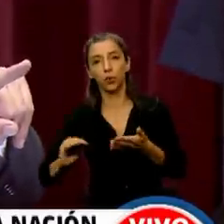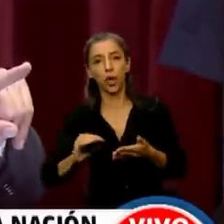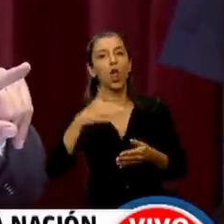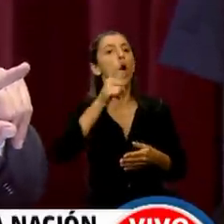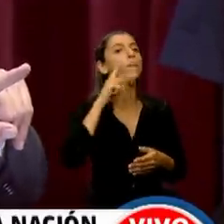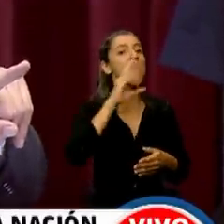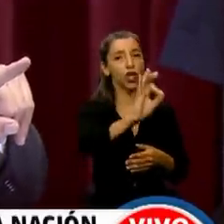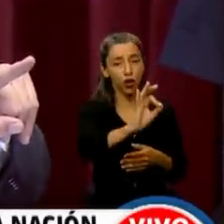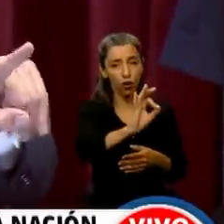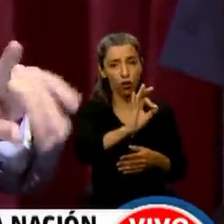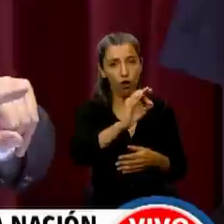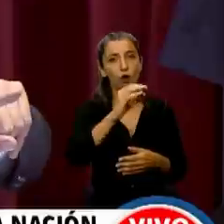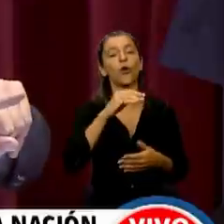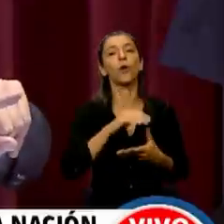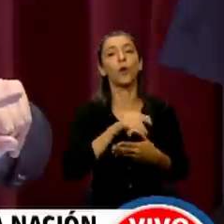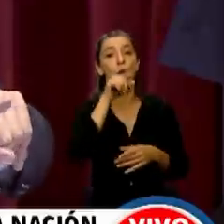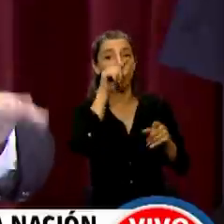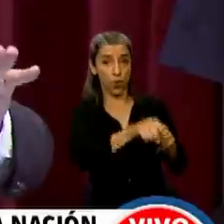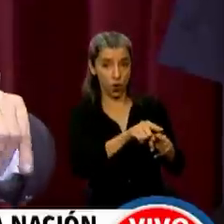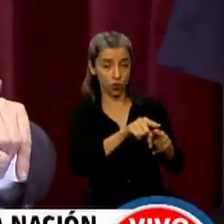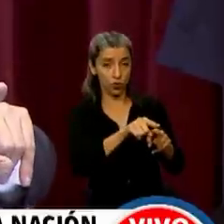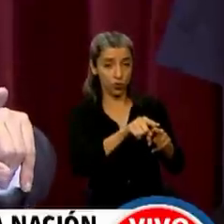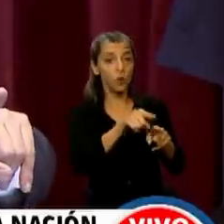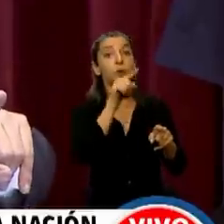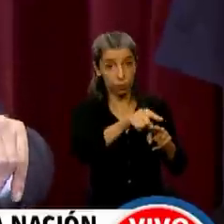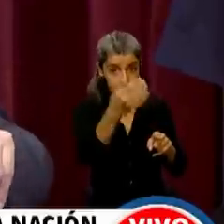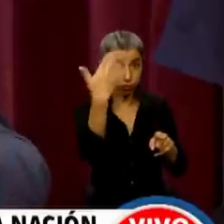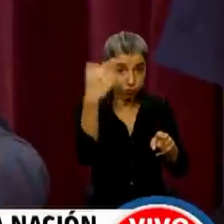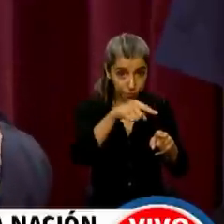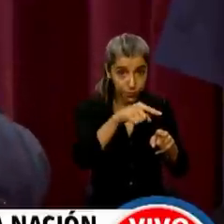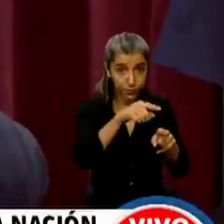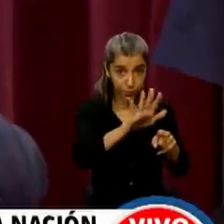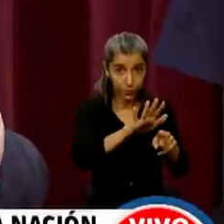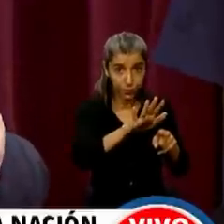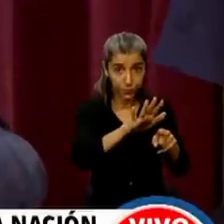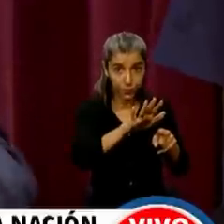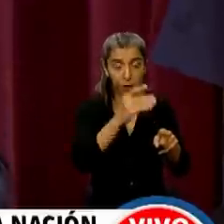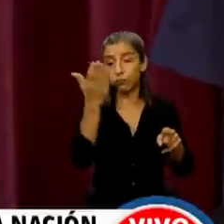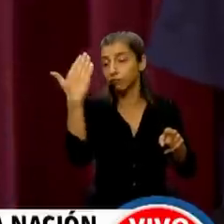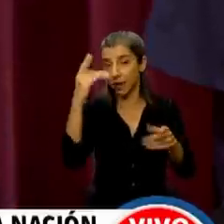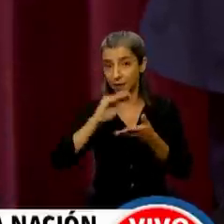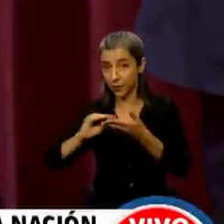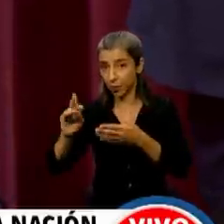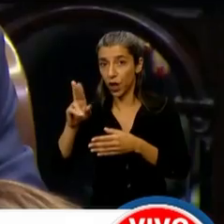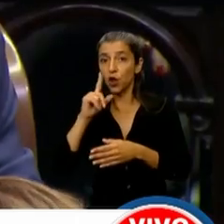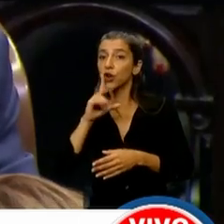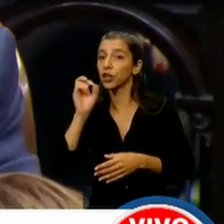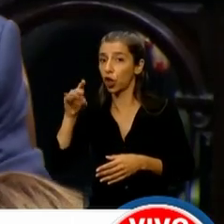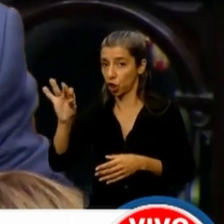mario voz en el uso de la palabra el diputado me tornó